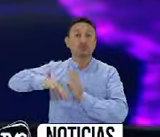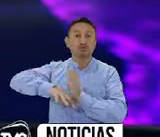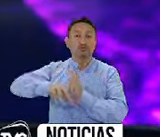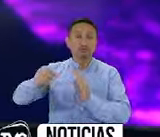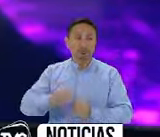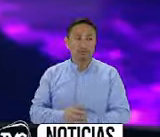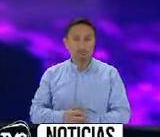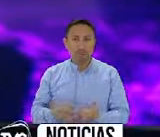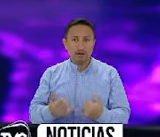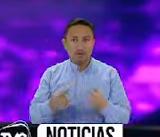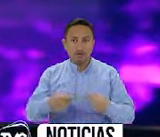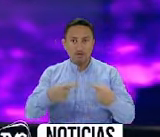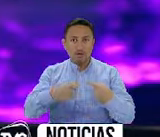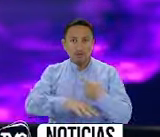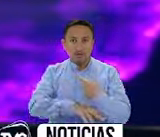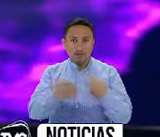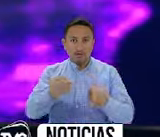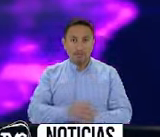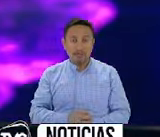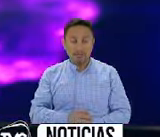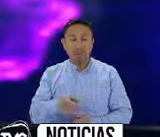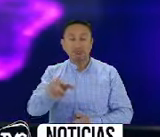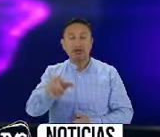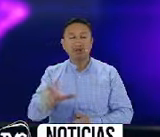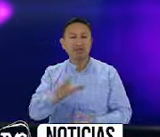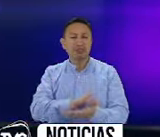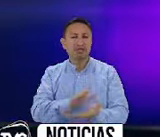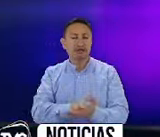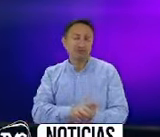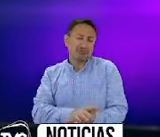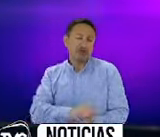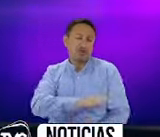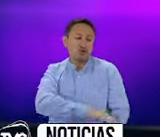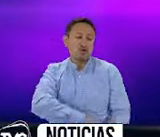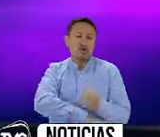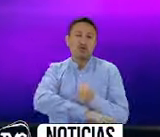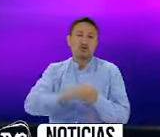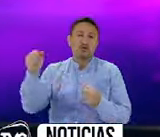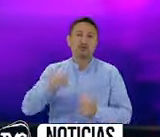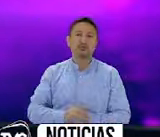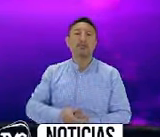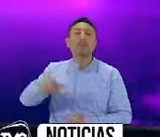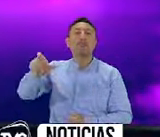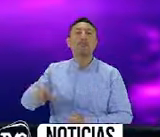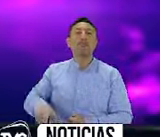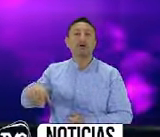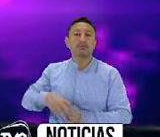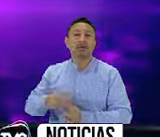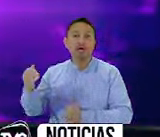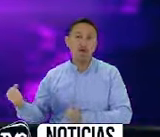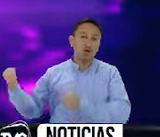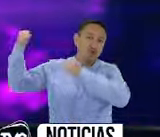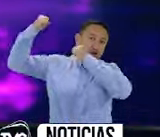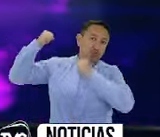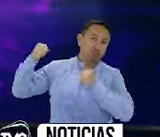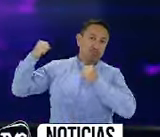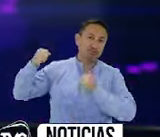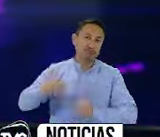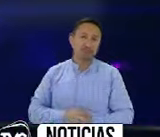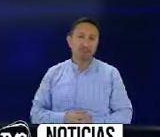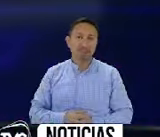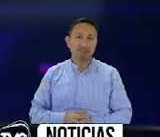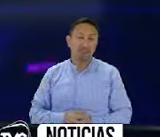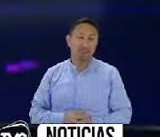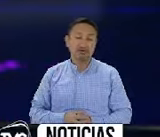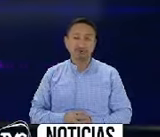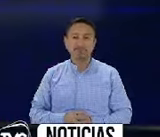diario vivir con total tranquilidad y a plena luz del día. Los delincuentes cargan estos equipos como si fueran suyos,